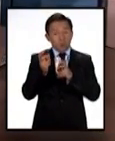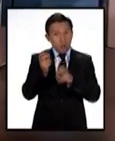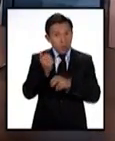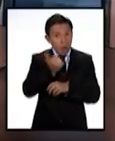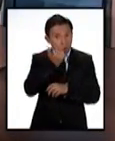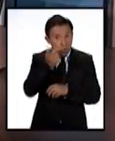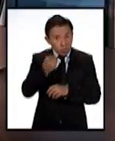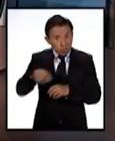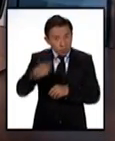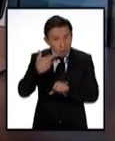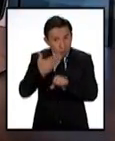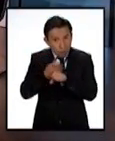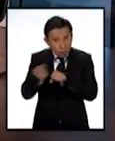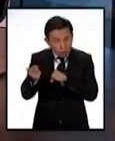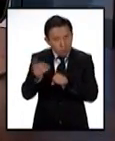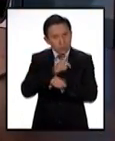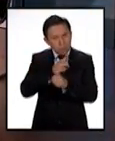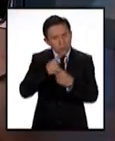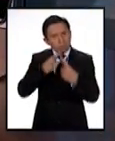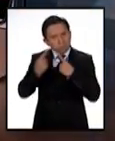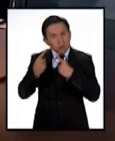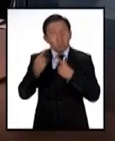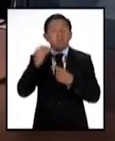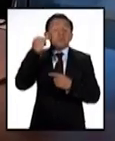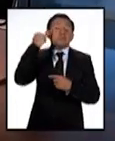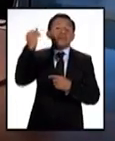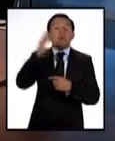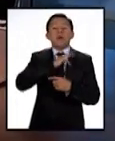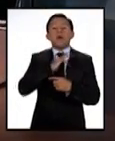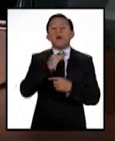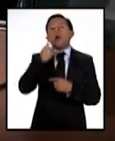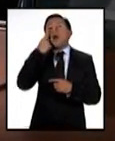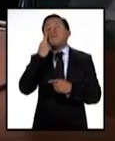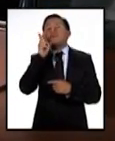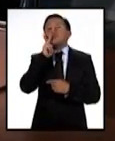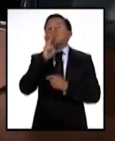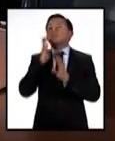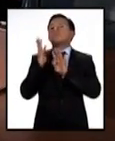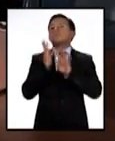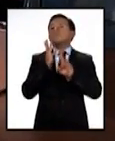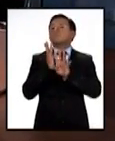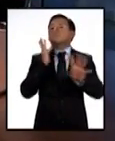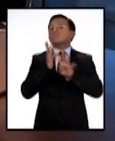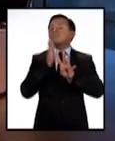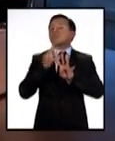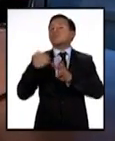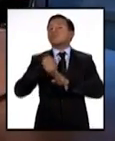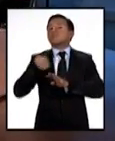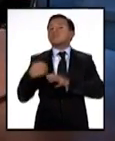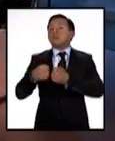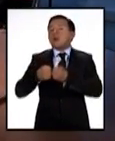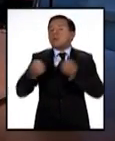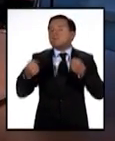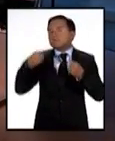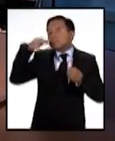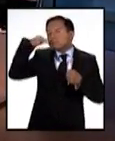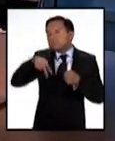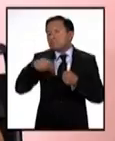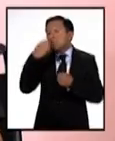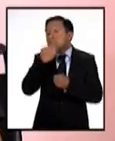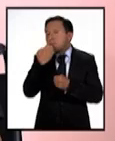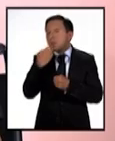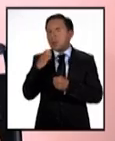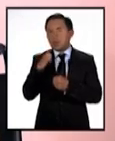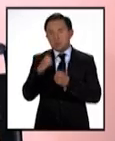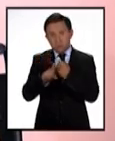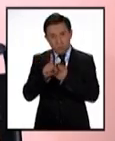no son los operativos de mochila segura. La solución está en que la escuela se abra, en que los actores escolares dialoguen